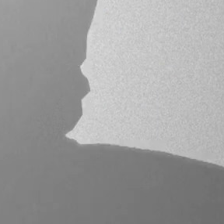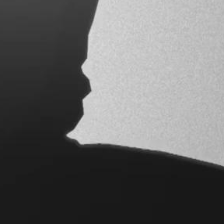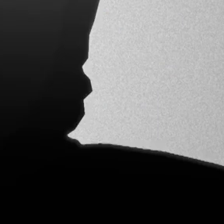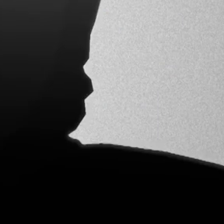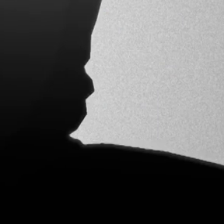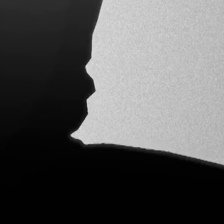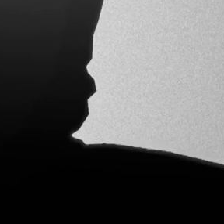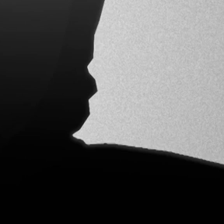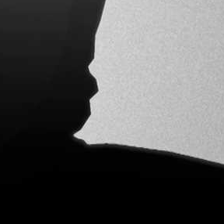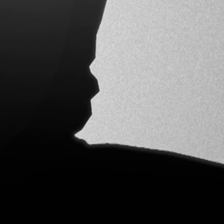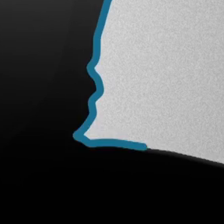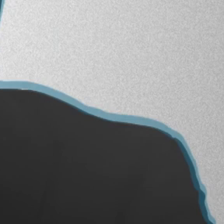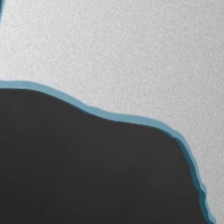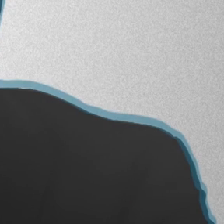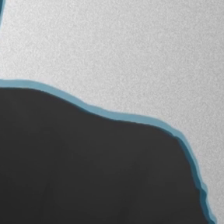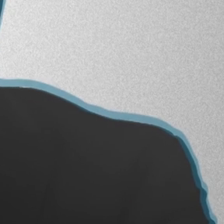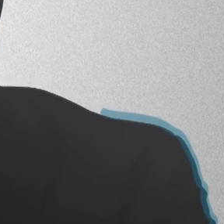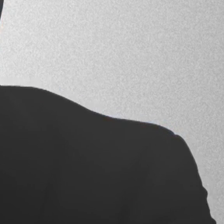ah